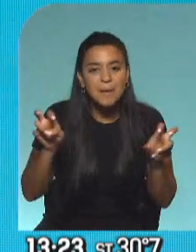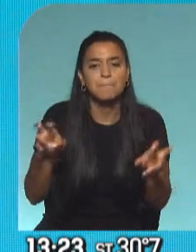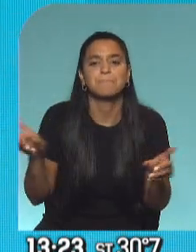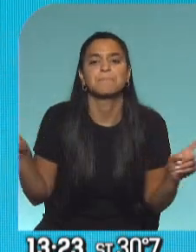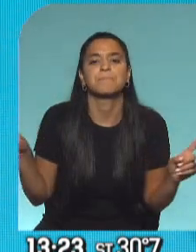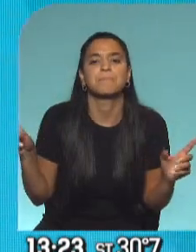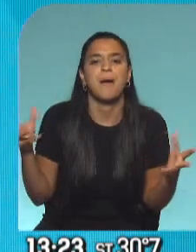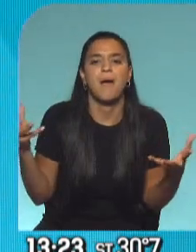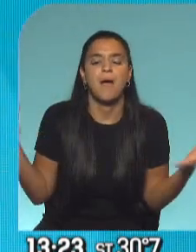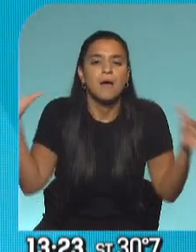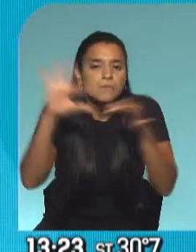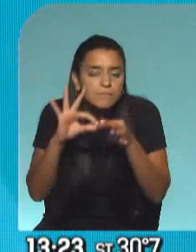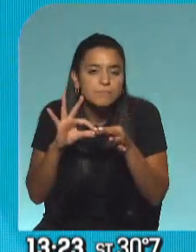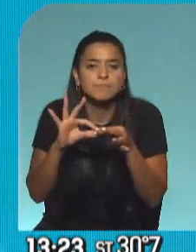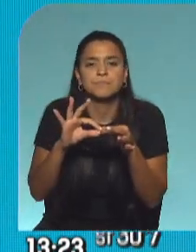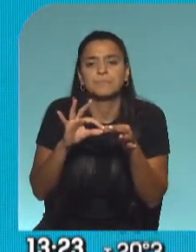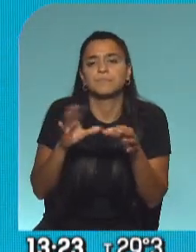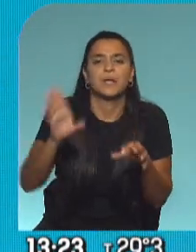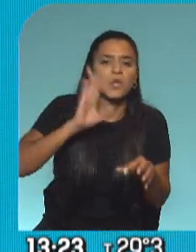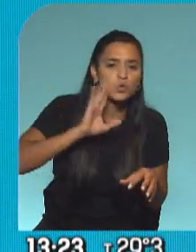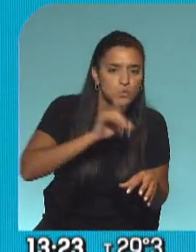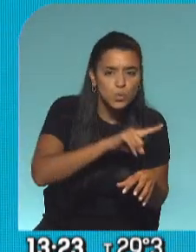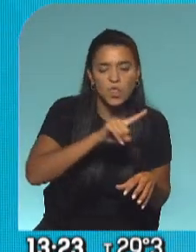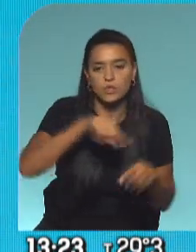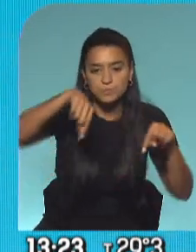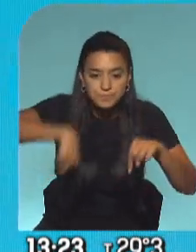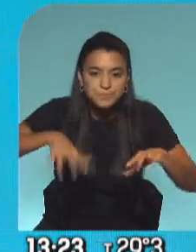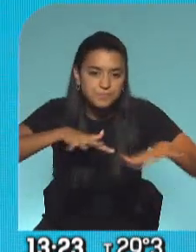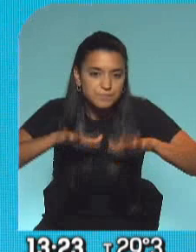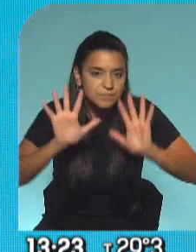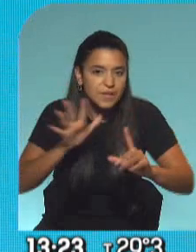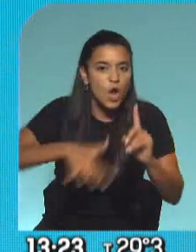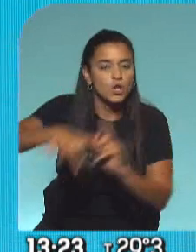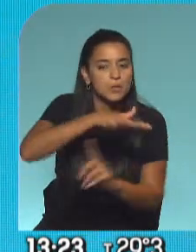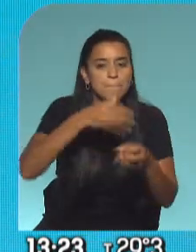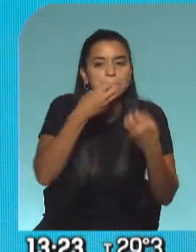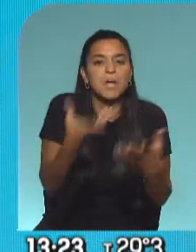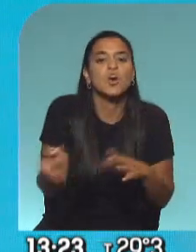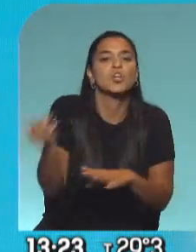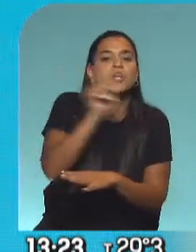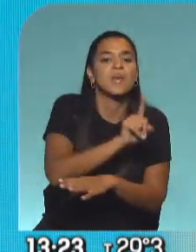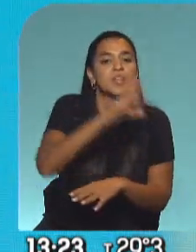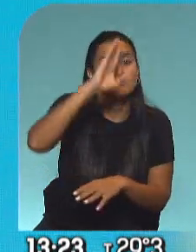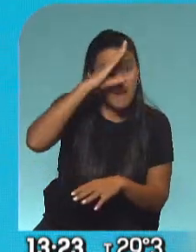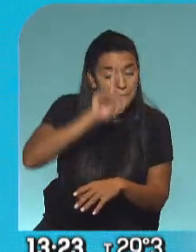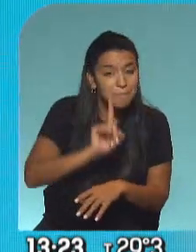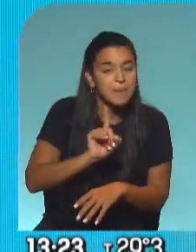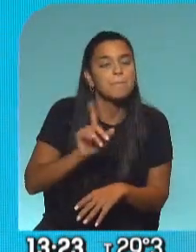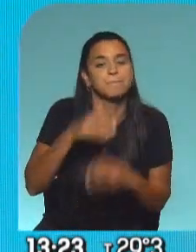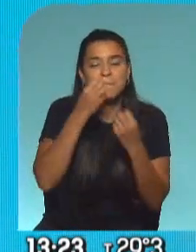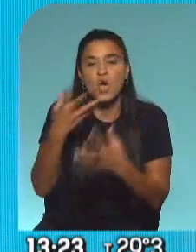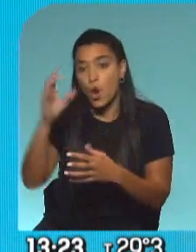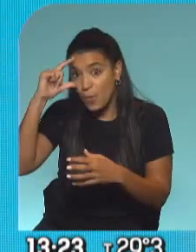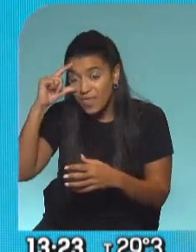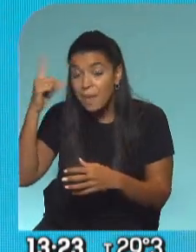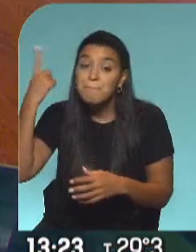de articular con Estados Unidos en este marco va a ser mejor de lo que era con Donald Trump, pero por supuesto